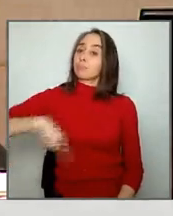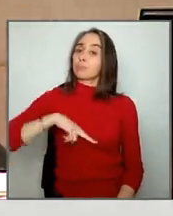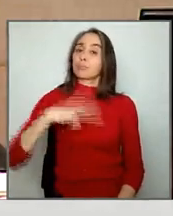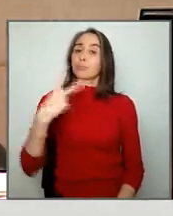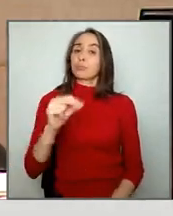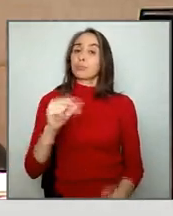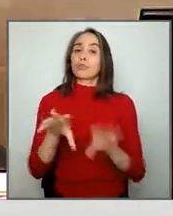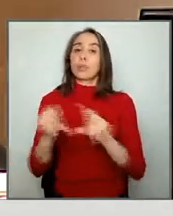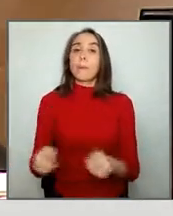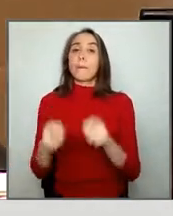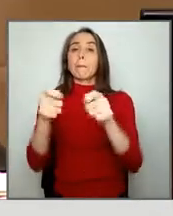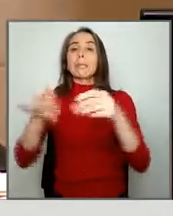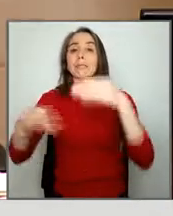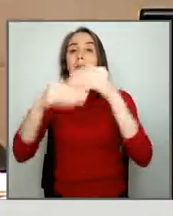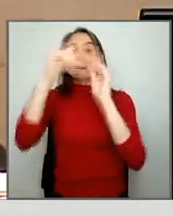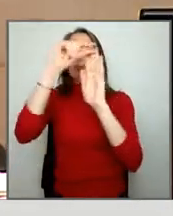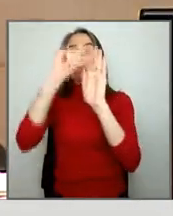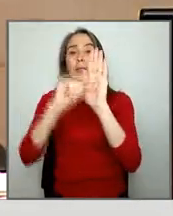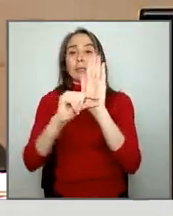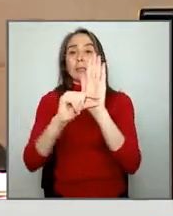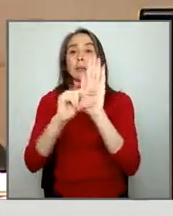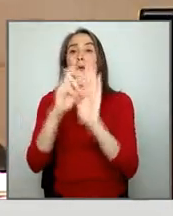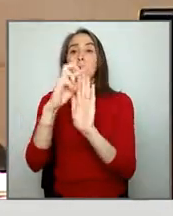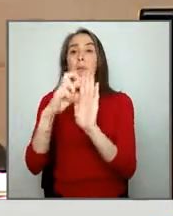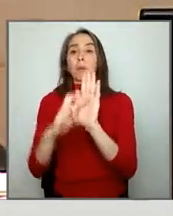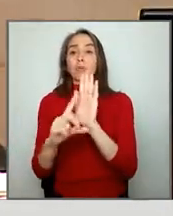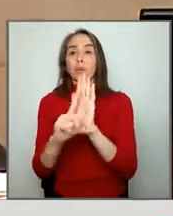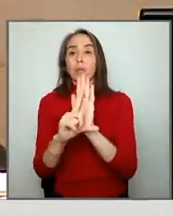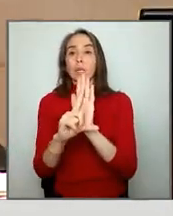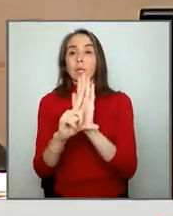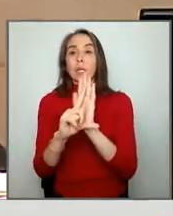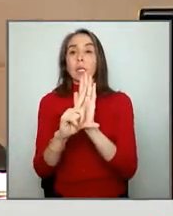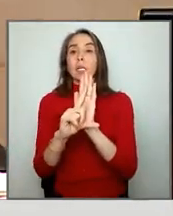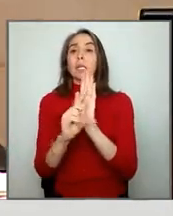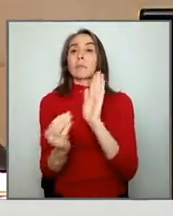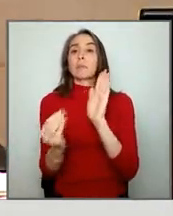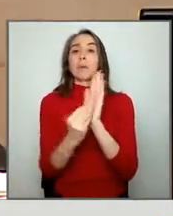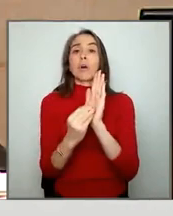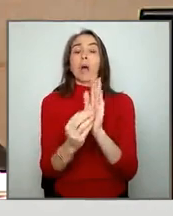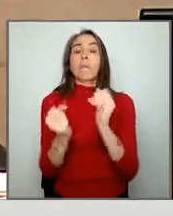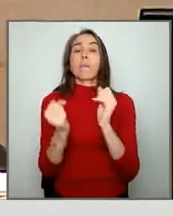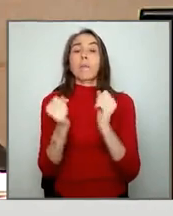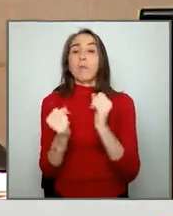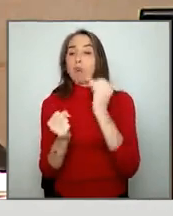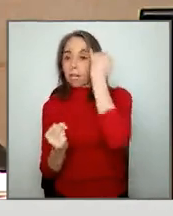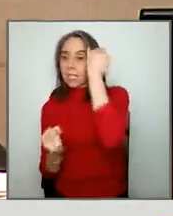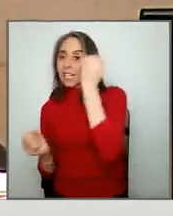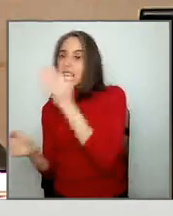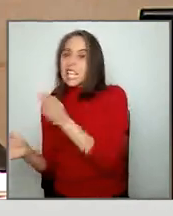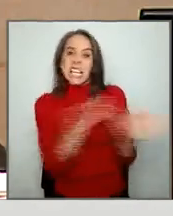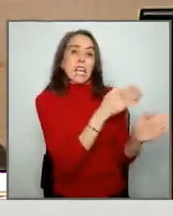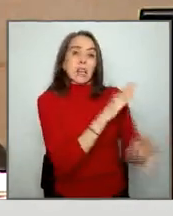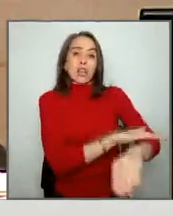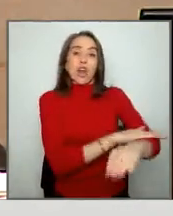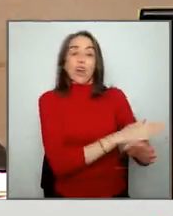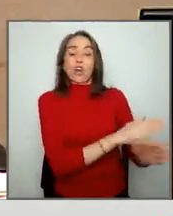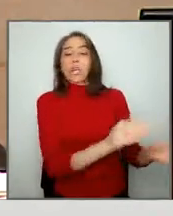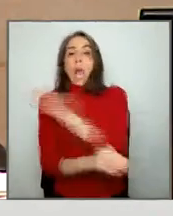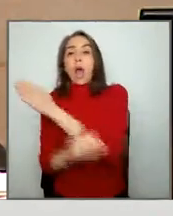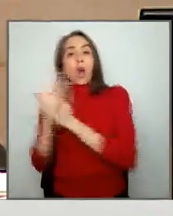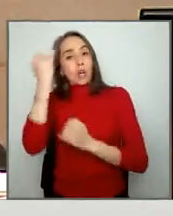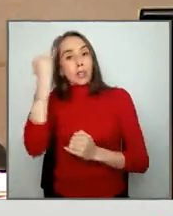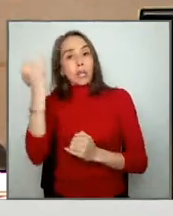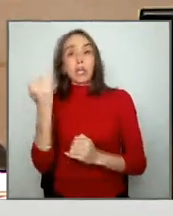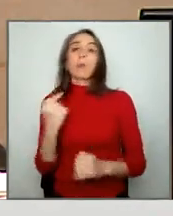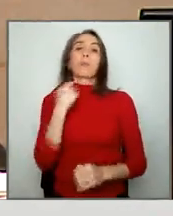con iniciativas que tengan ideología extrema que afecta el desarrollo laboral social familiar